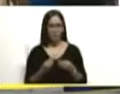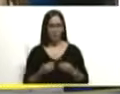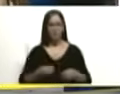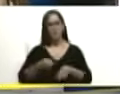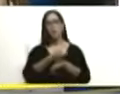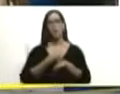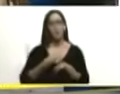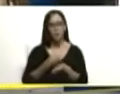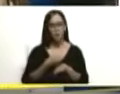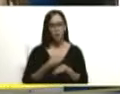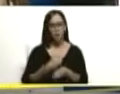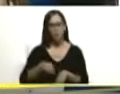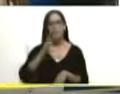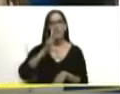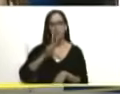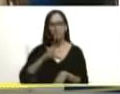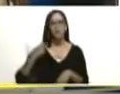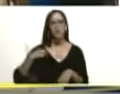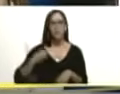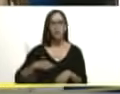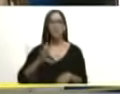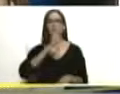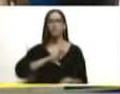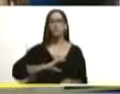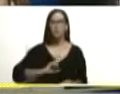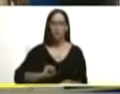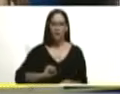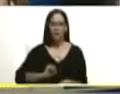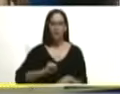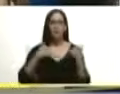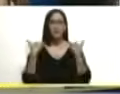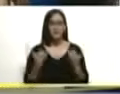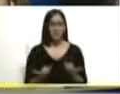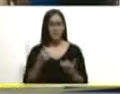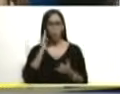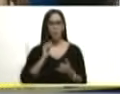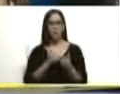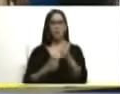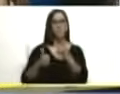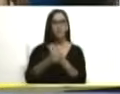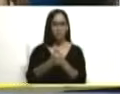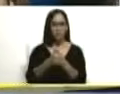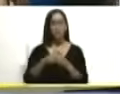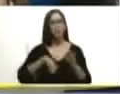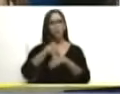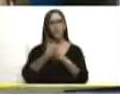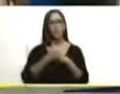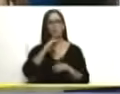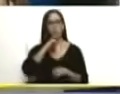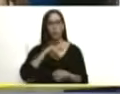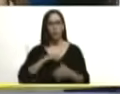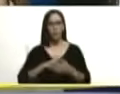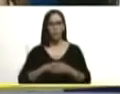gobierno de la Tercera República Soberana ya con Bolívar al frente y su proyecto histórico.